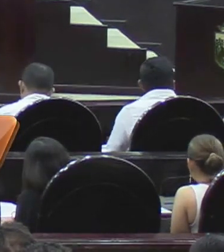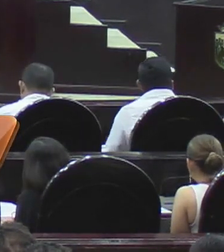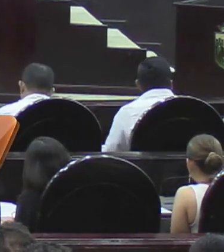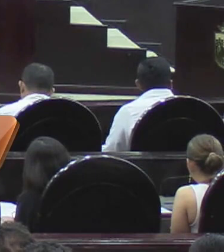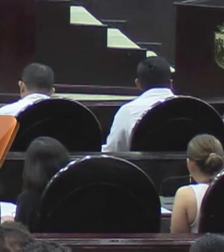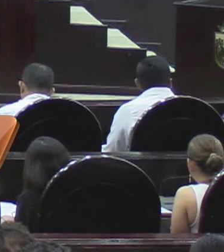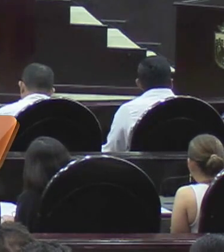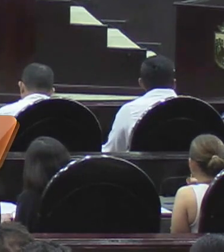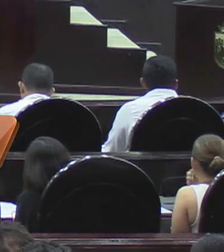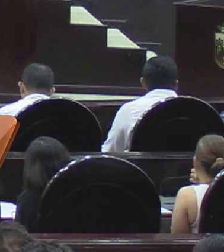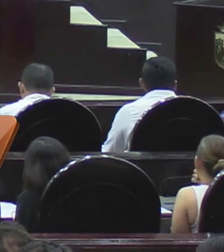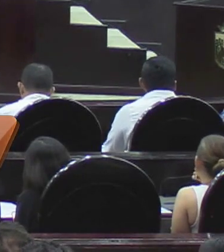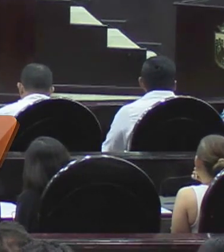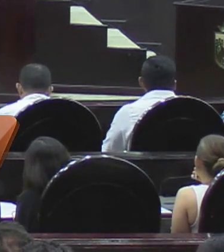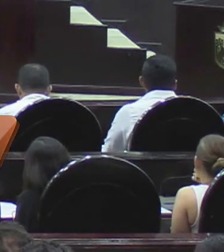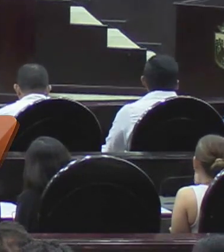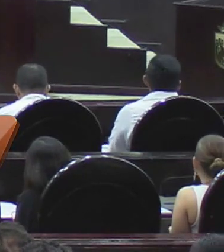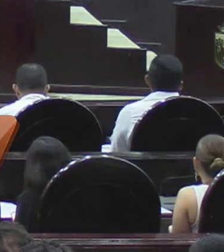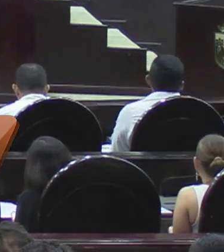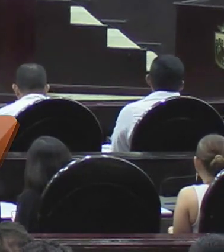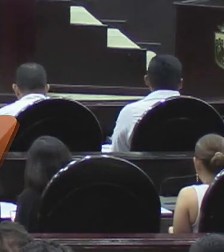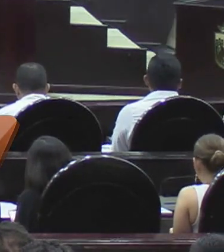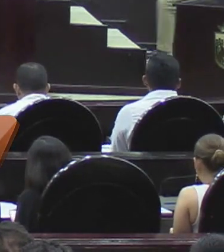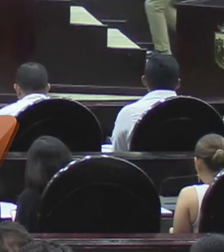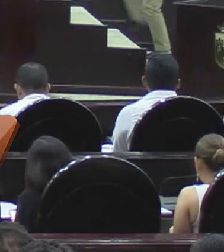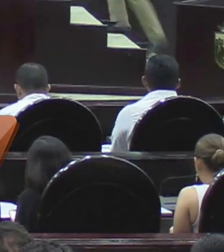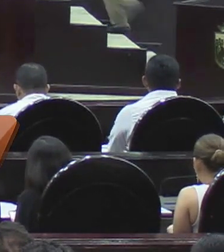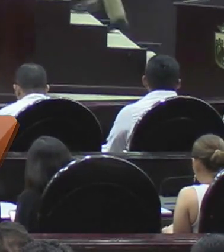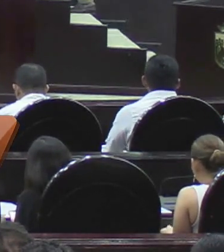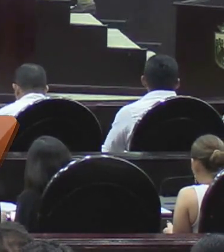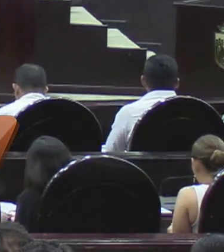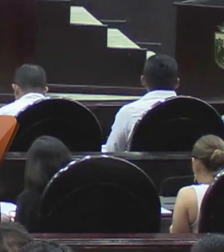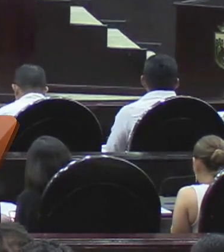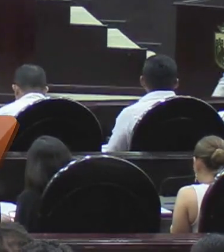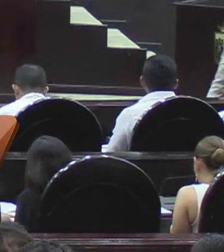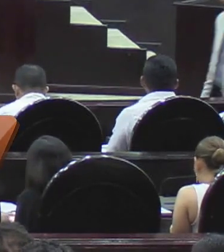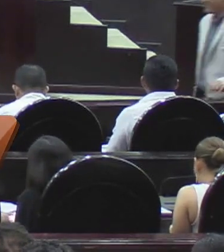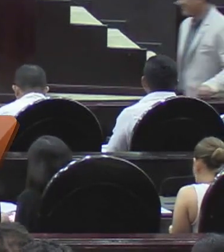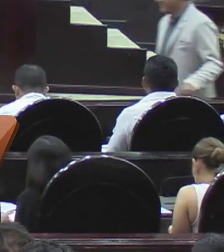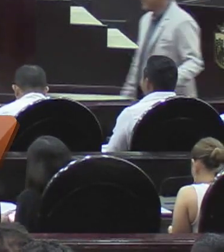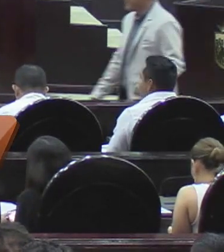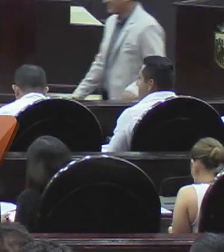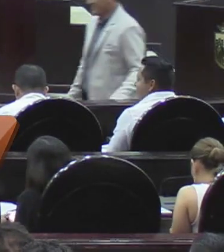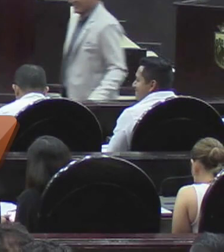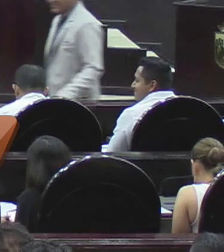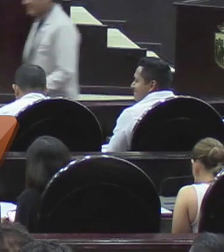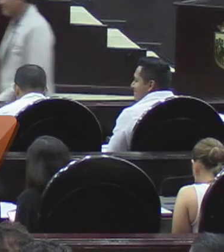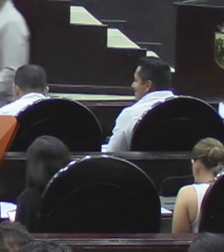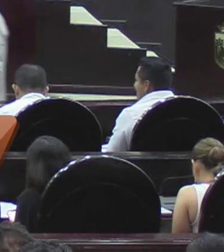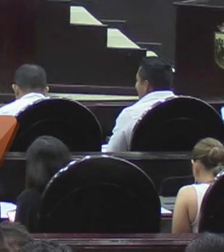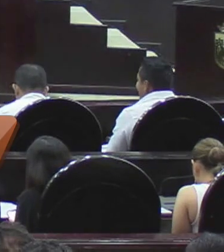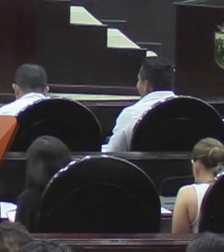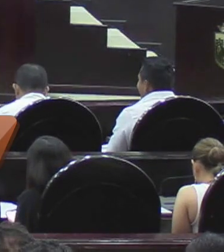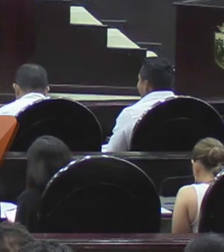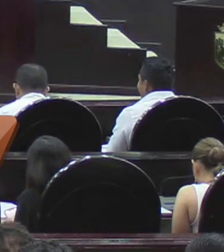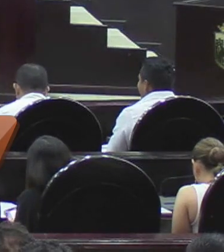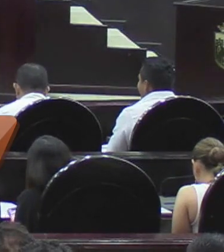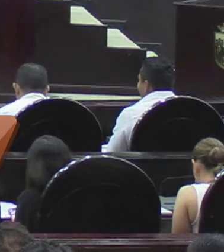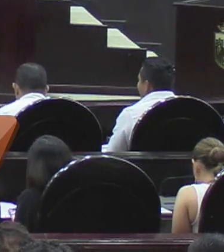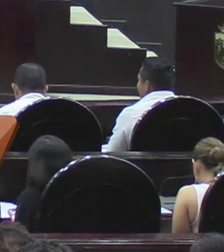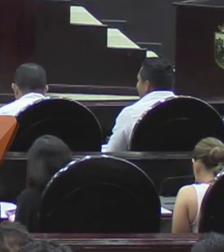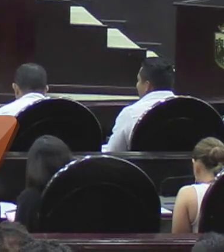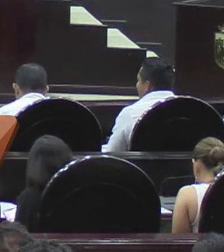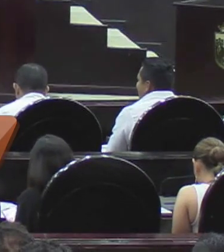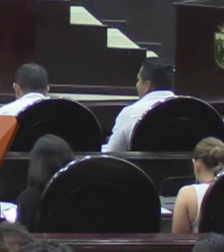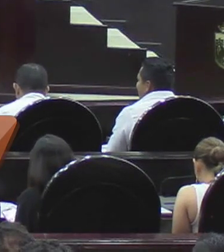en asuntos generales inscríbanse personalmente con la diputada secretaria Yolanda del Rosario Correa González